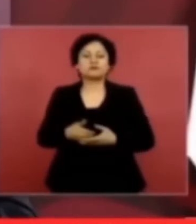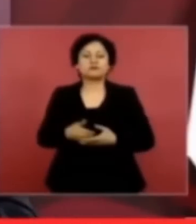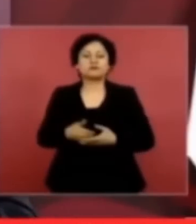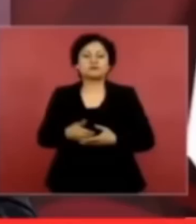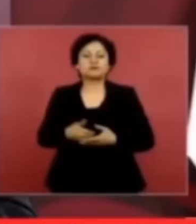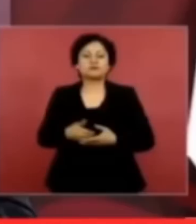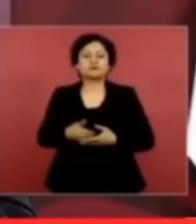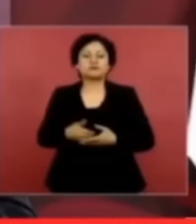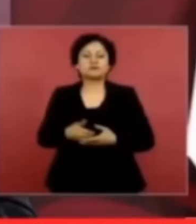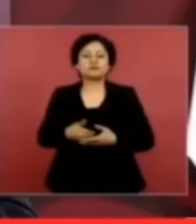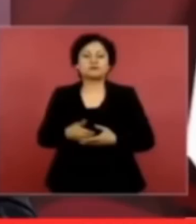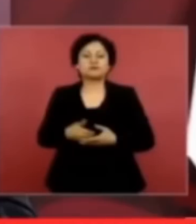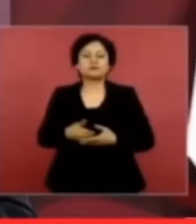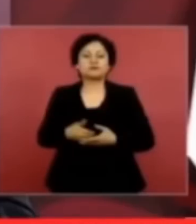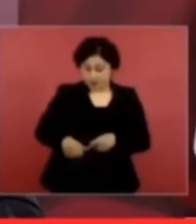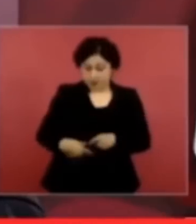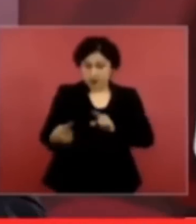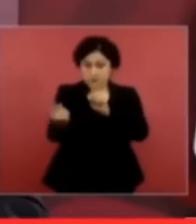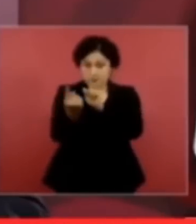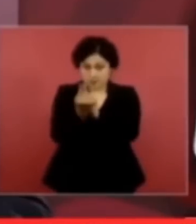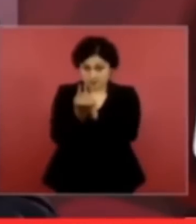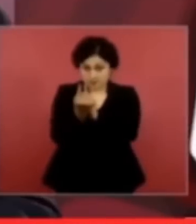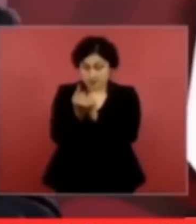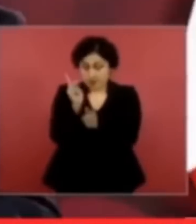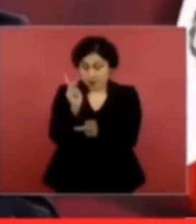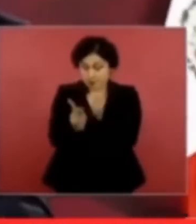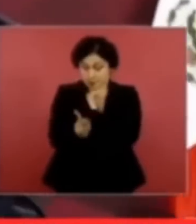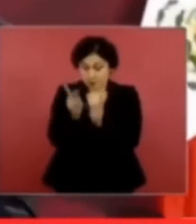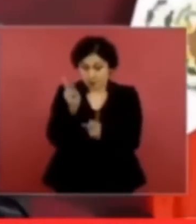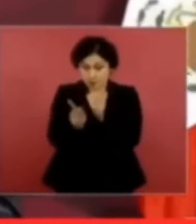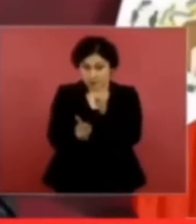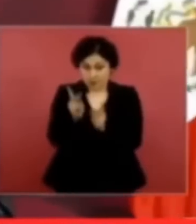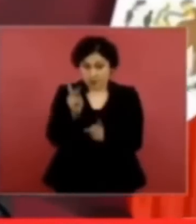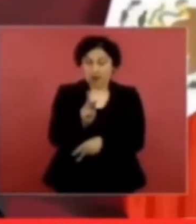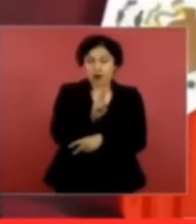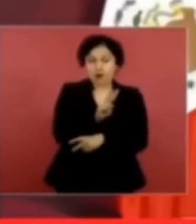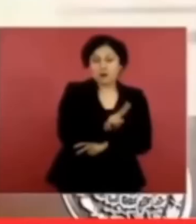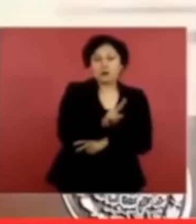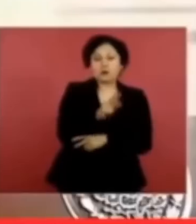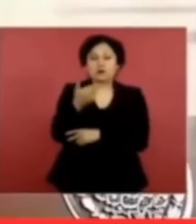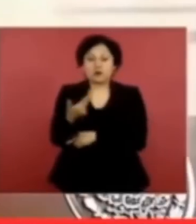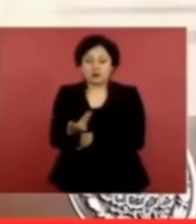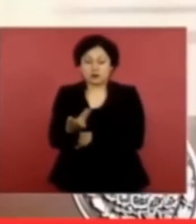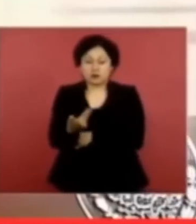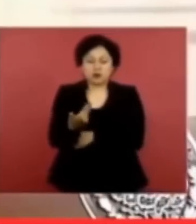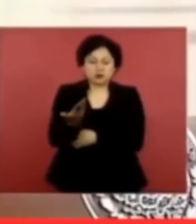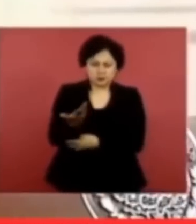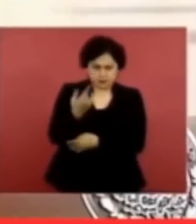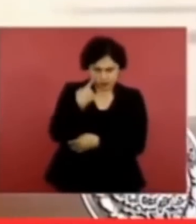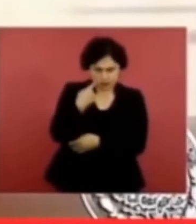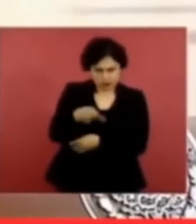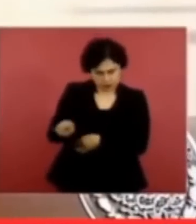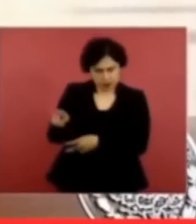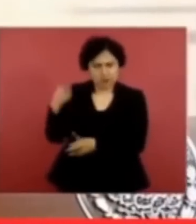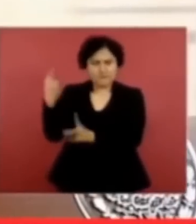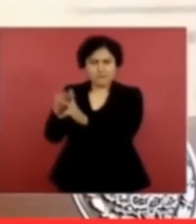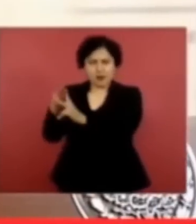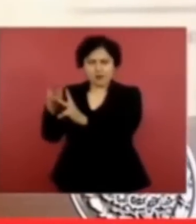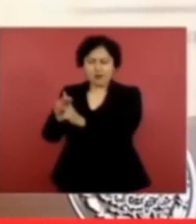Y según el maestro Taracena, le ofreció Huerta una copa de coñac.